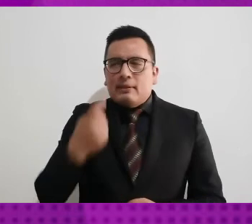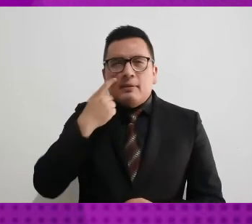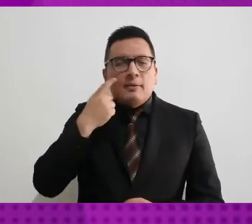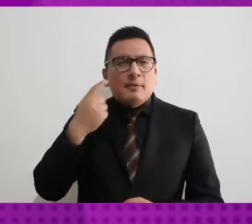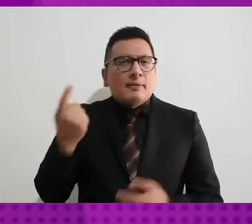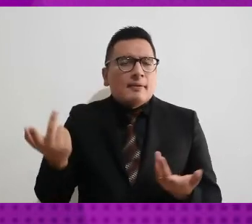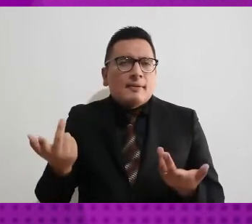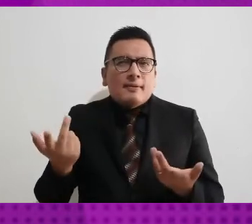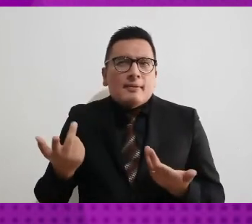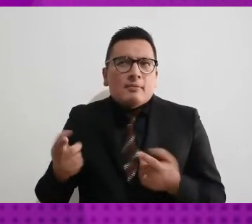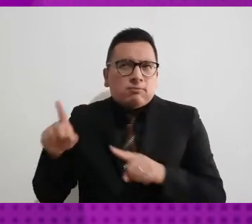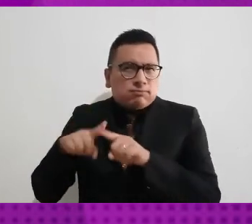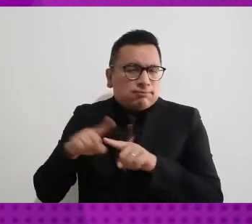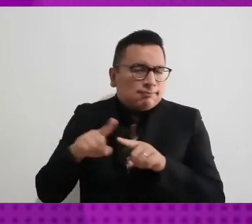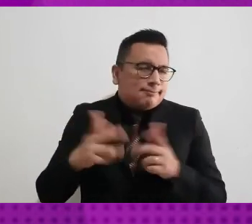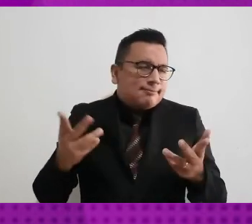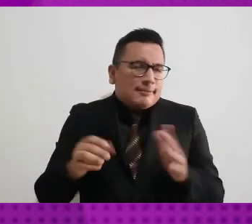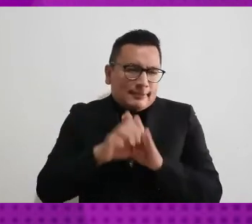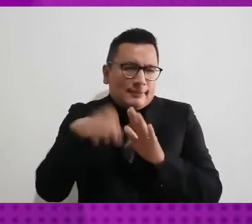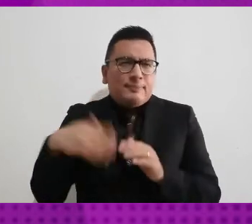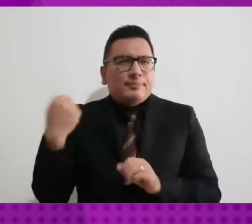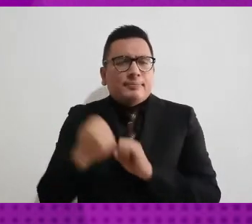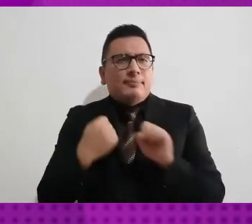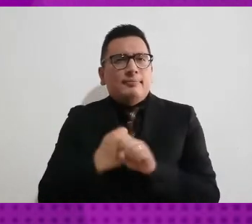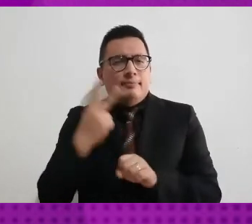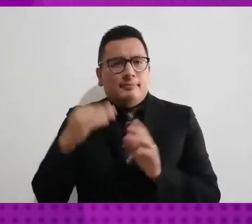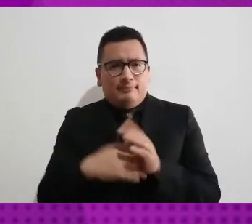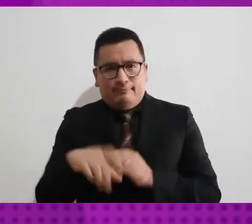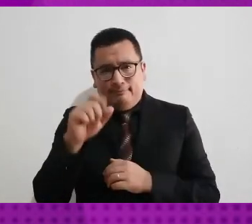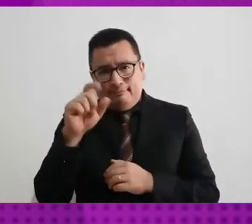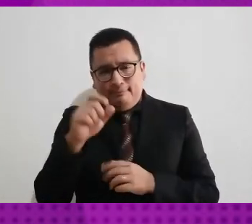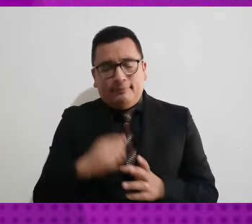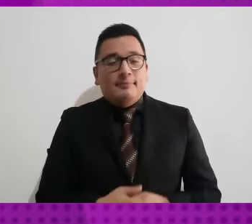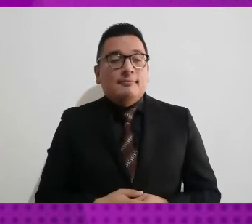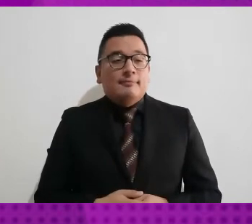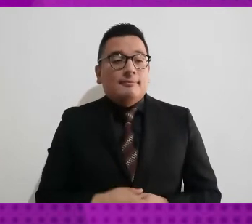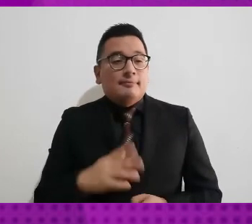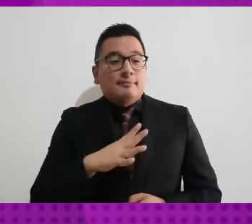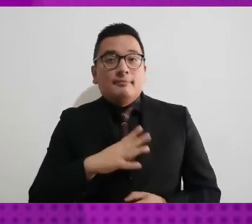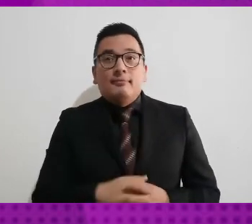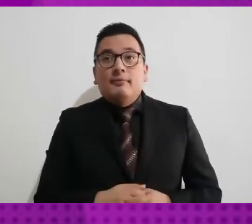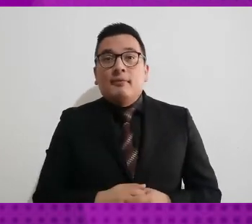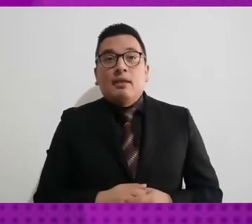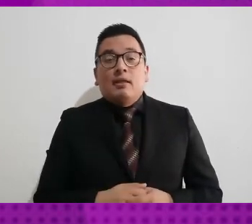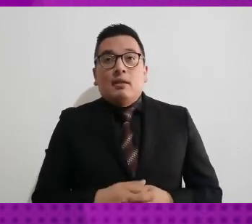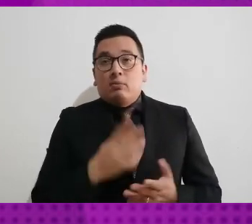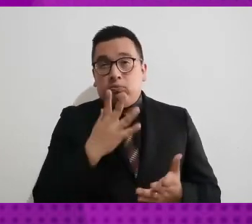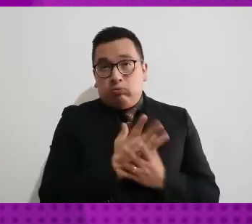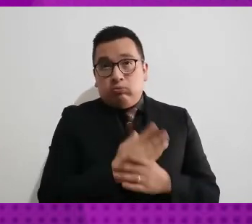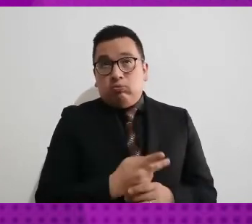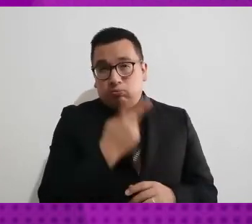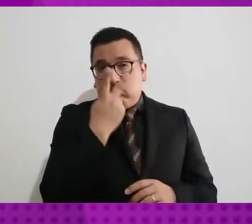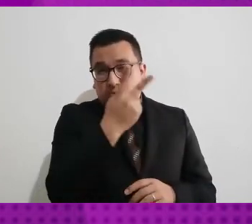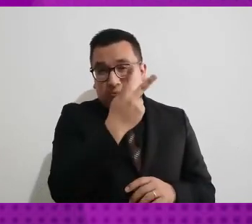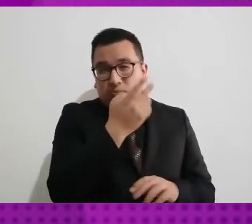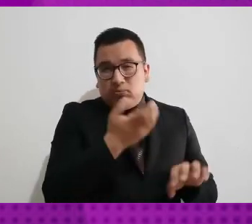yo quisiera resaltar fue precisamente en 2020, cuando solamente 2 estados de la República íbamos a elecciones, Hidalgo